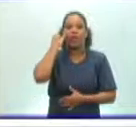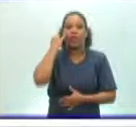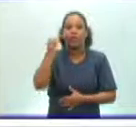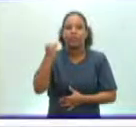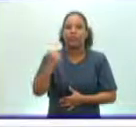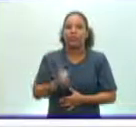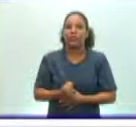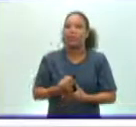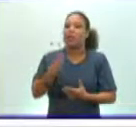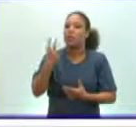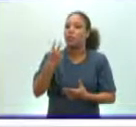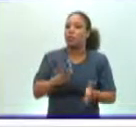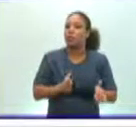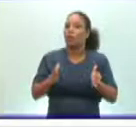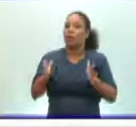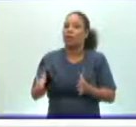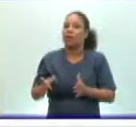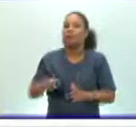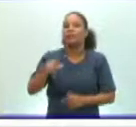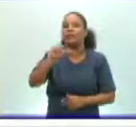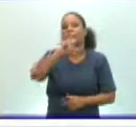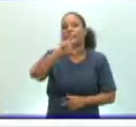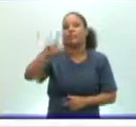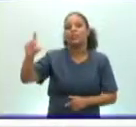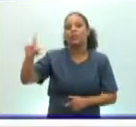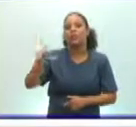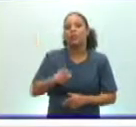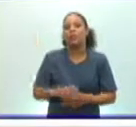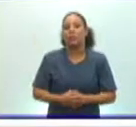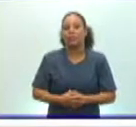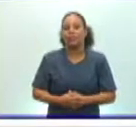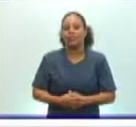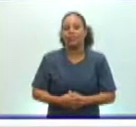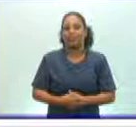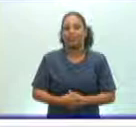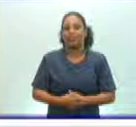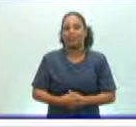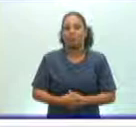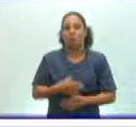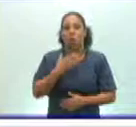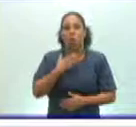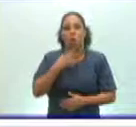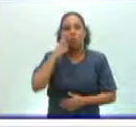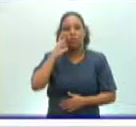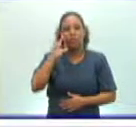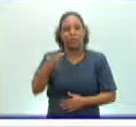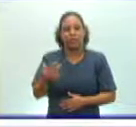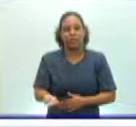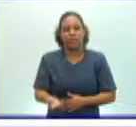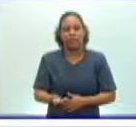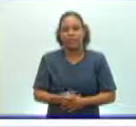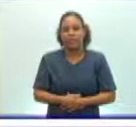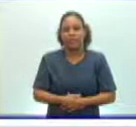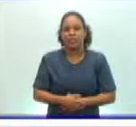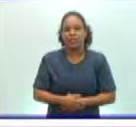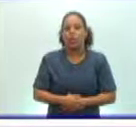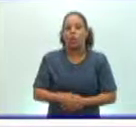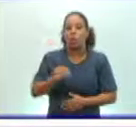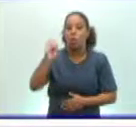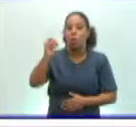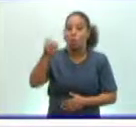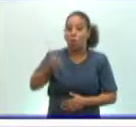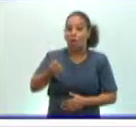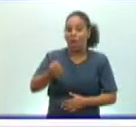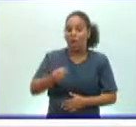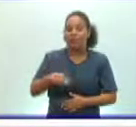la segunda parte del teorema de las transversales. ¿Cómo nos quedaría entonces la proporción? OA es a